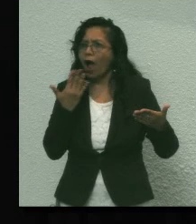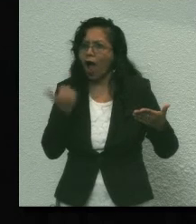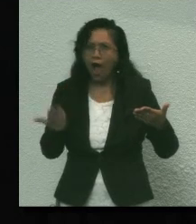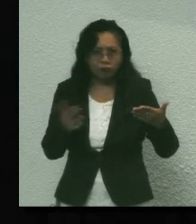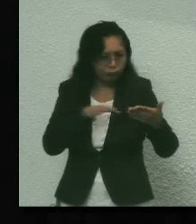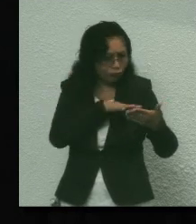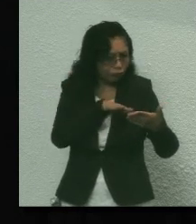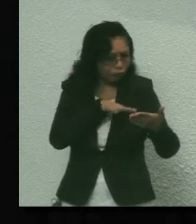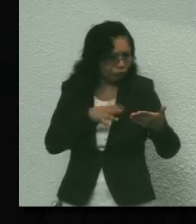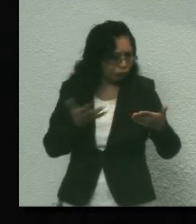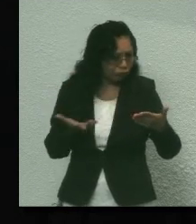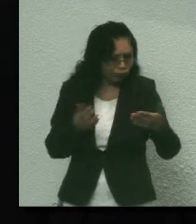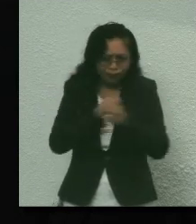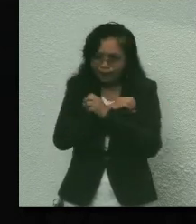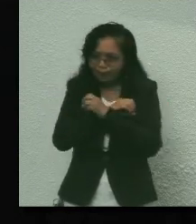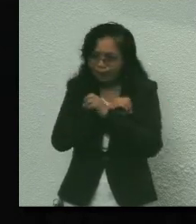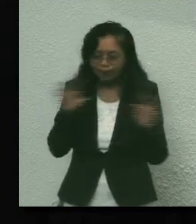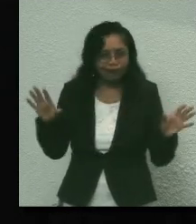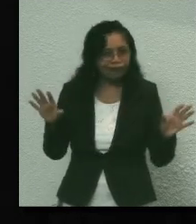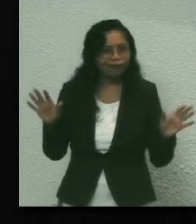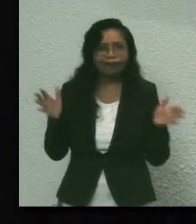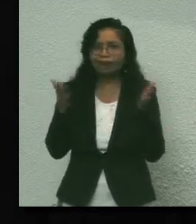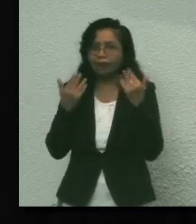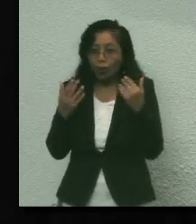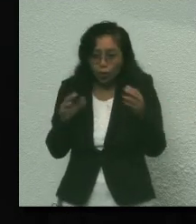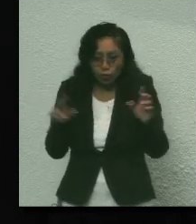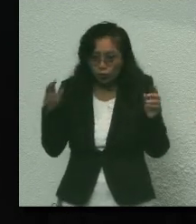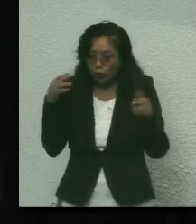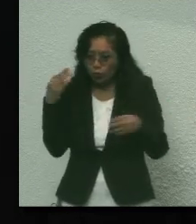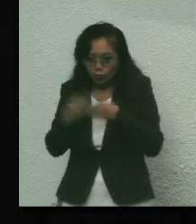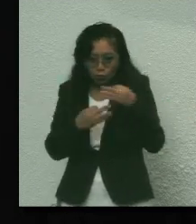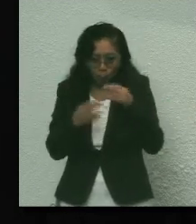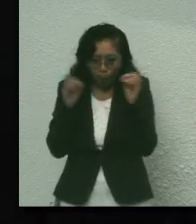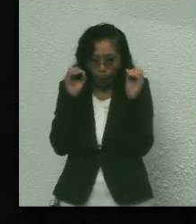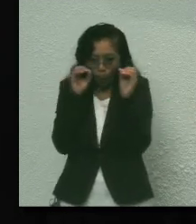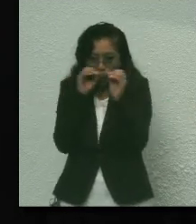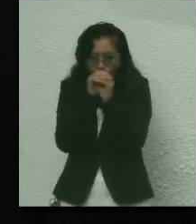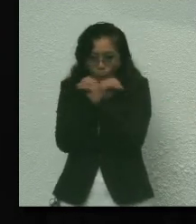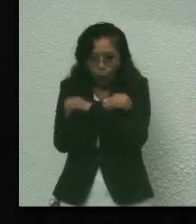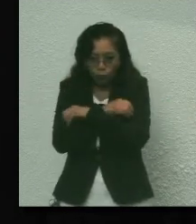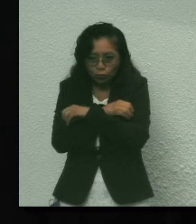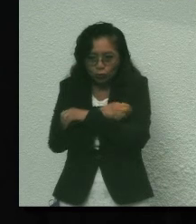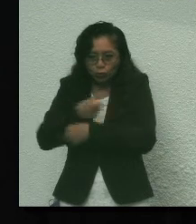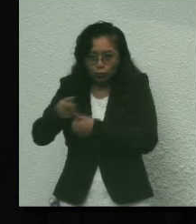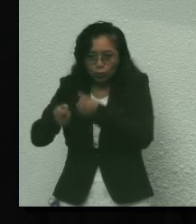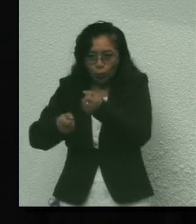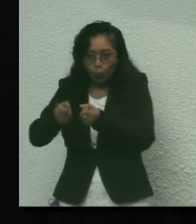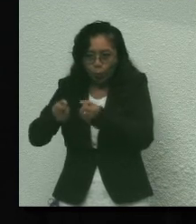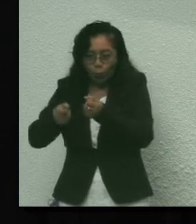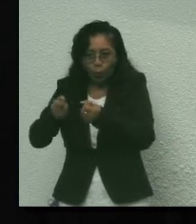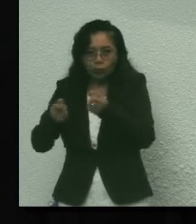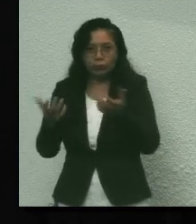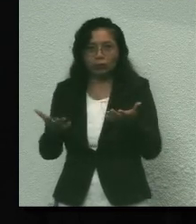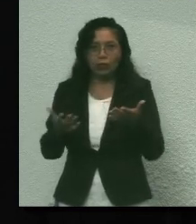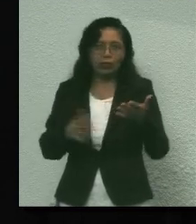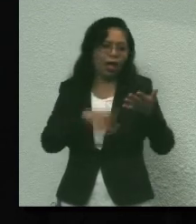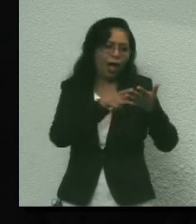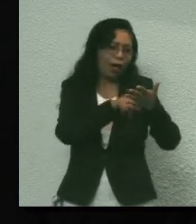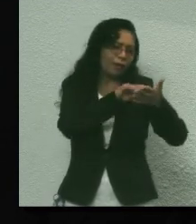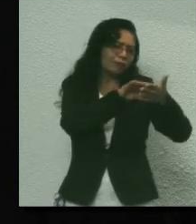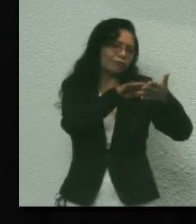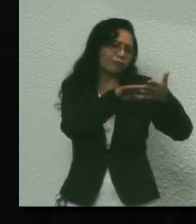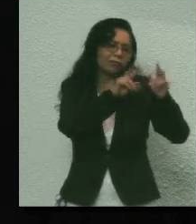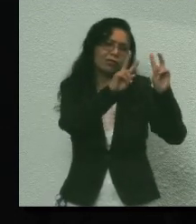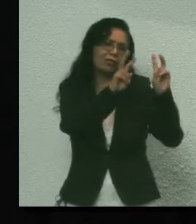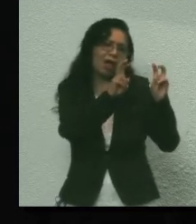no se dará cuenta clara de los manejos oscuros del grupo que controla el poder. Y se disfrazarán cosas tan graves